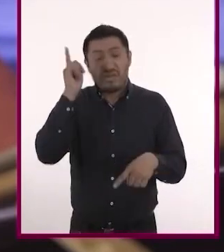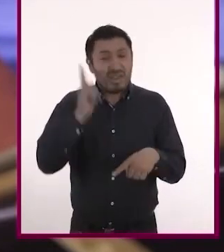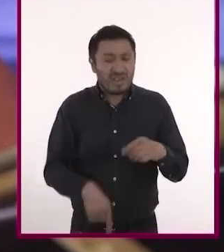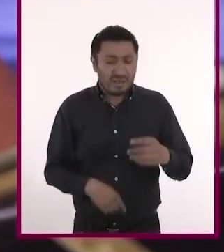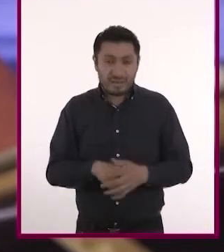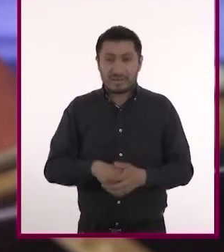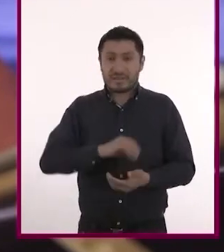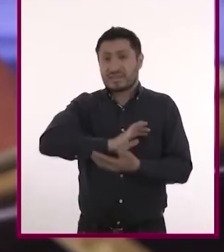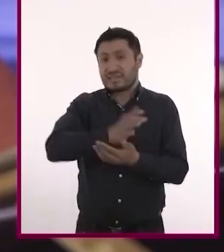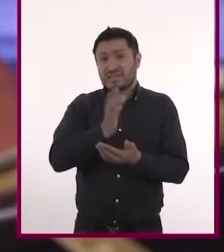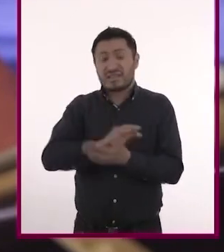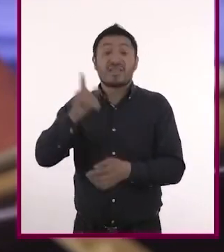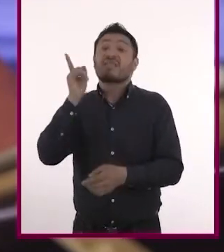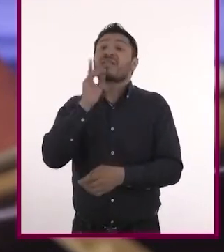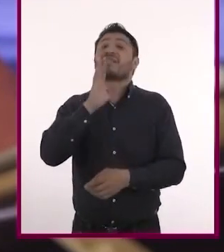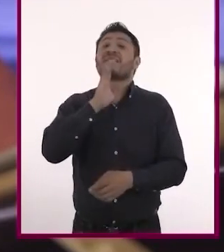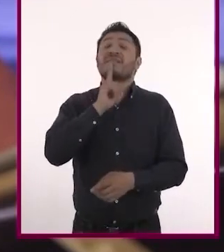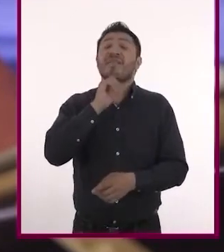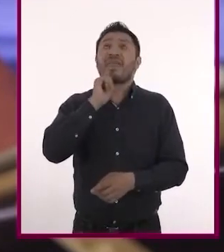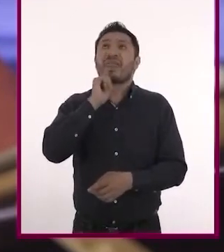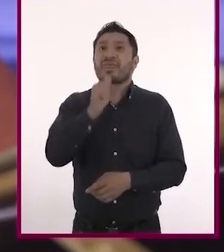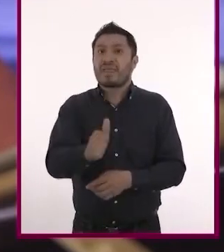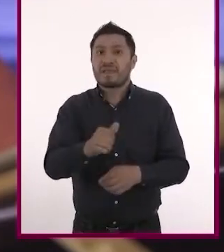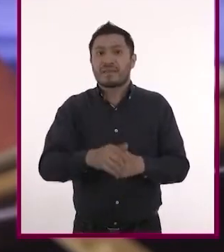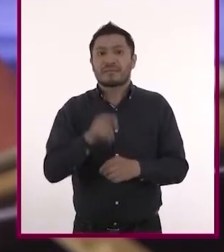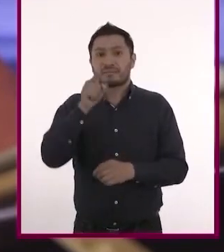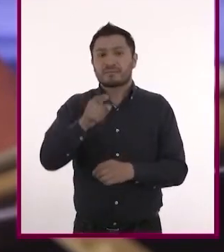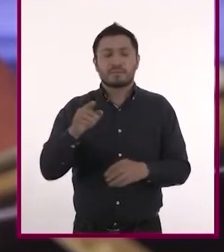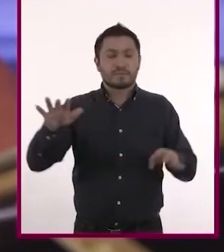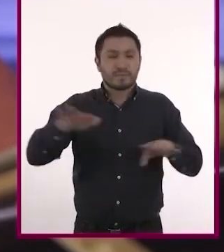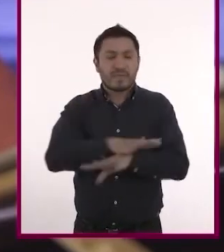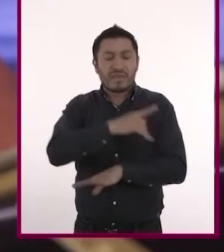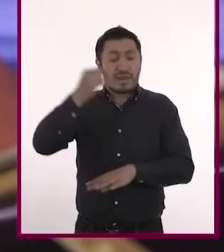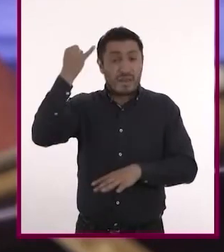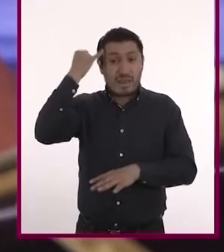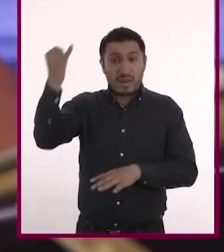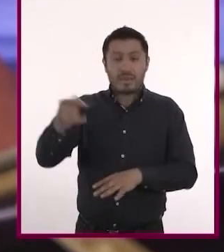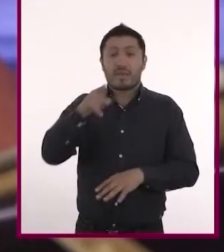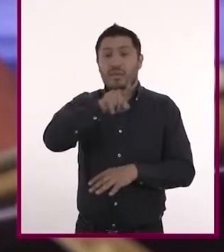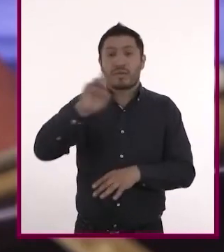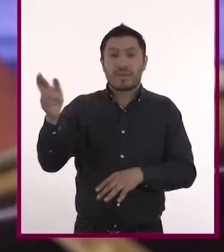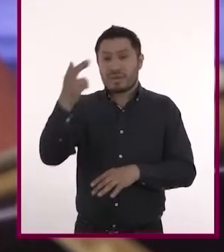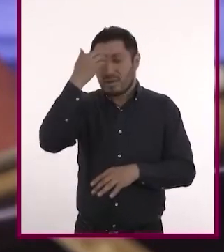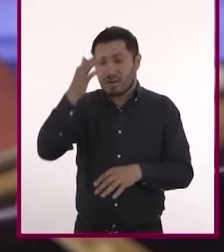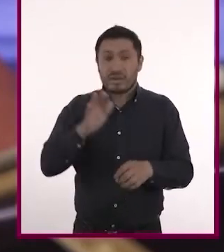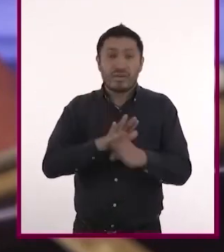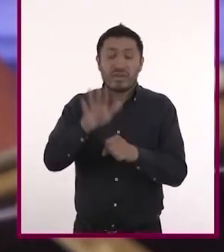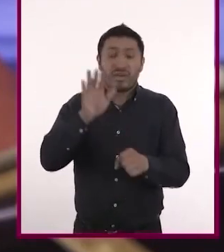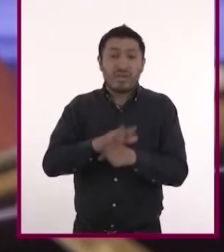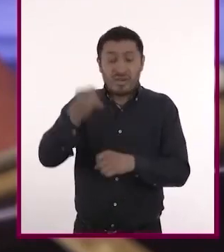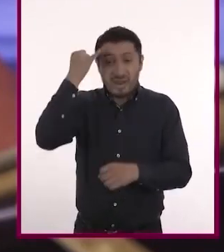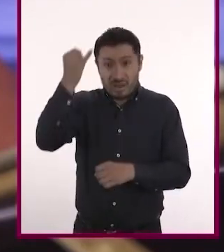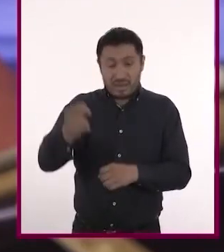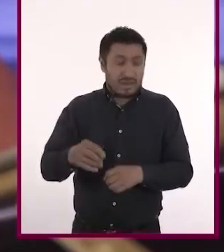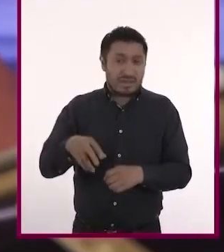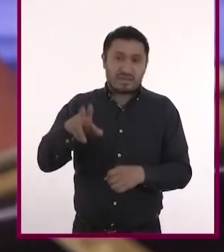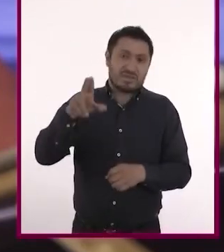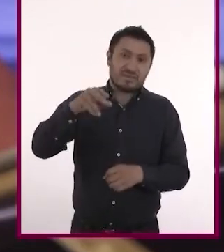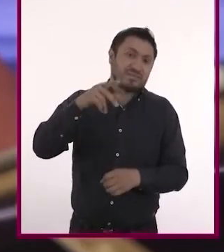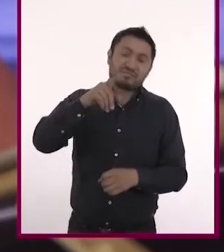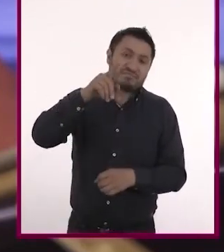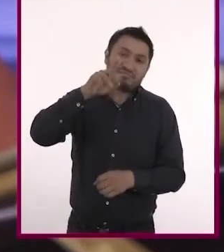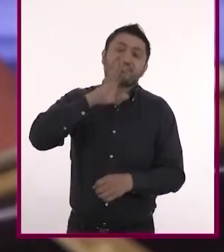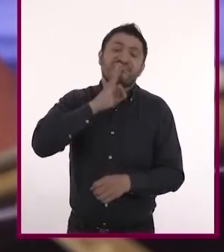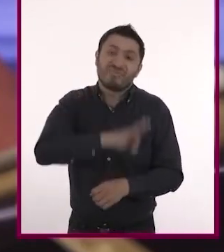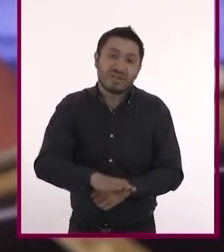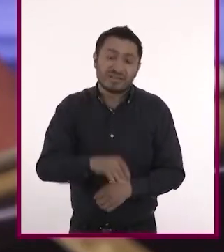las personas con algún trastorno mental. Reflexiona sobre tu postura y reconoce cuáles de las ideas o creencias son realmente infundadas. Reconoce a